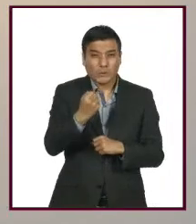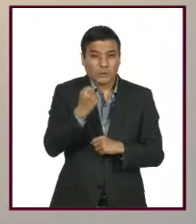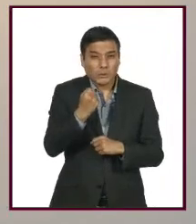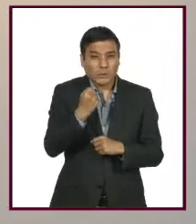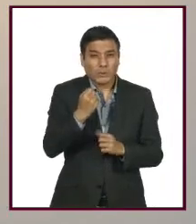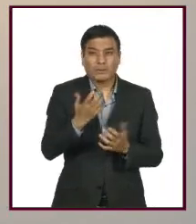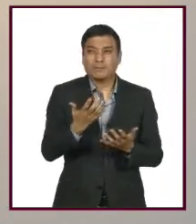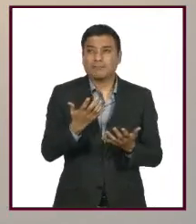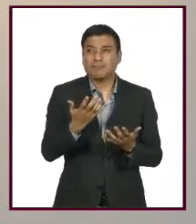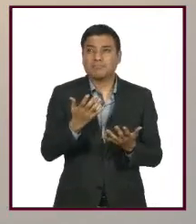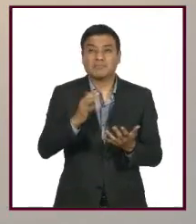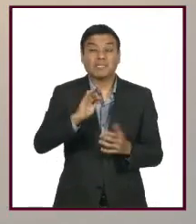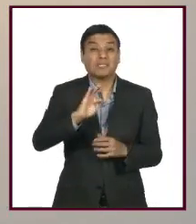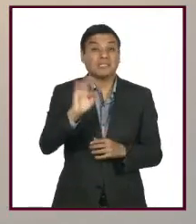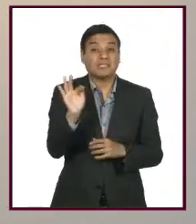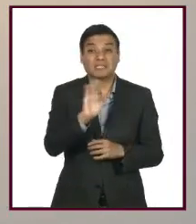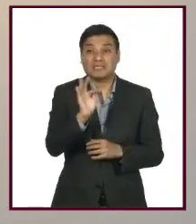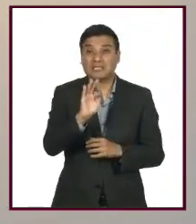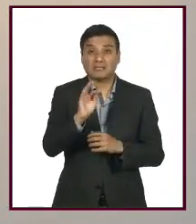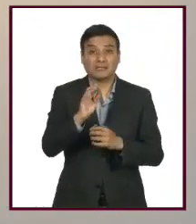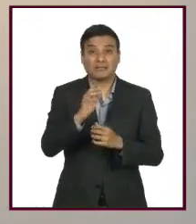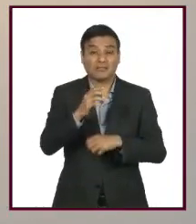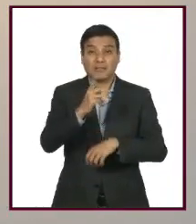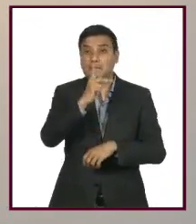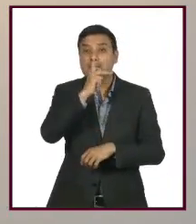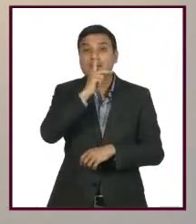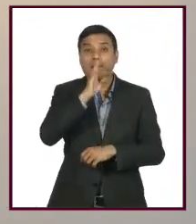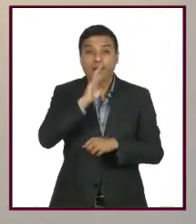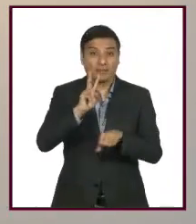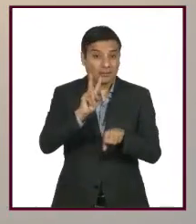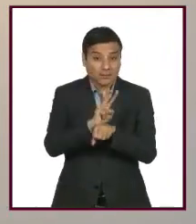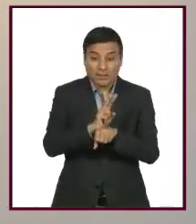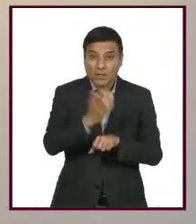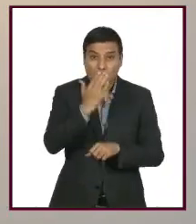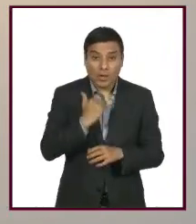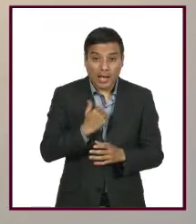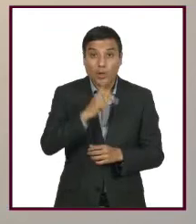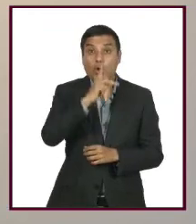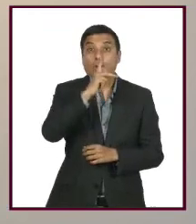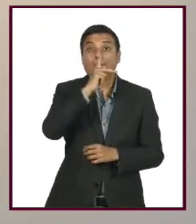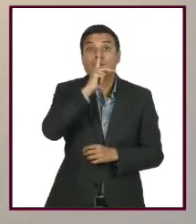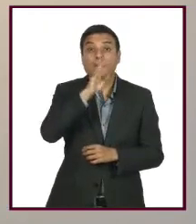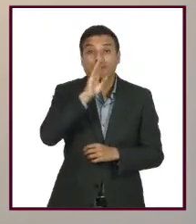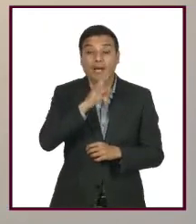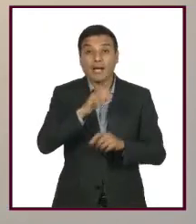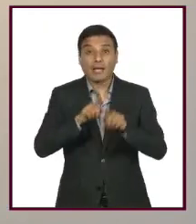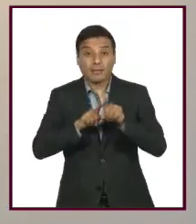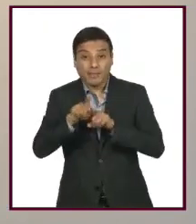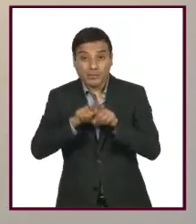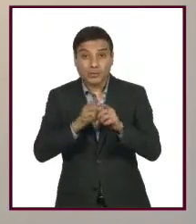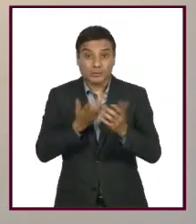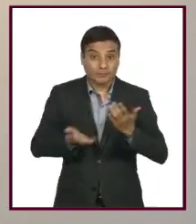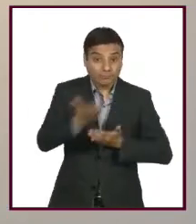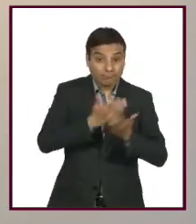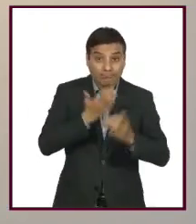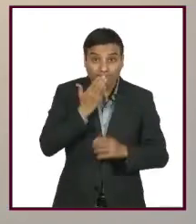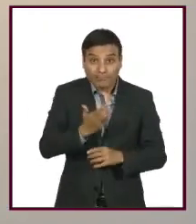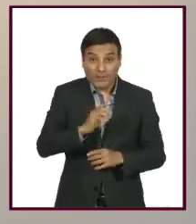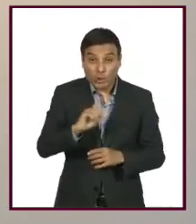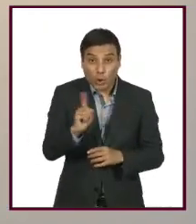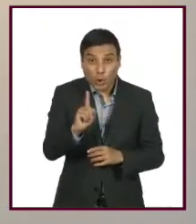una adecuada supervisión o una adecuada relación con los mismos miembros, pues en la escuela